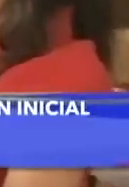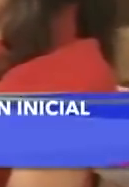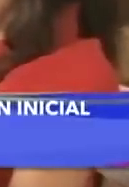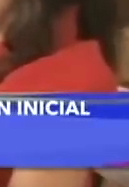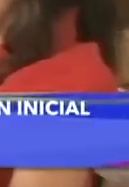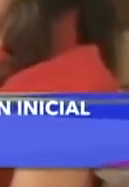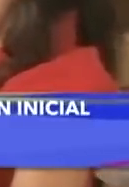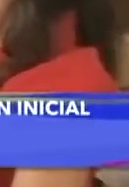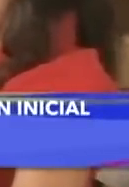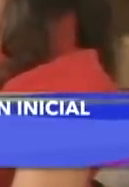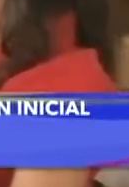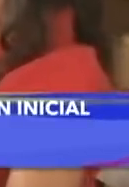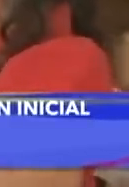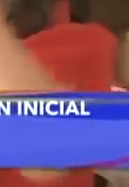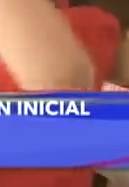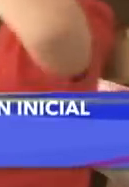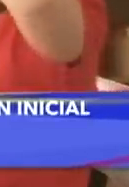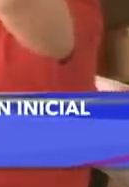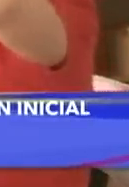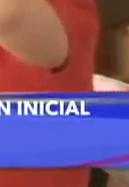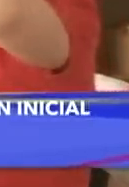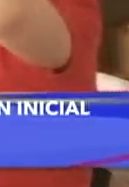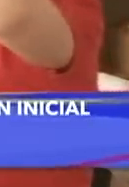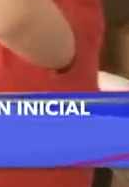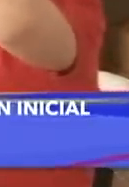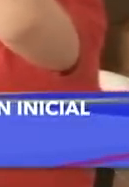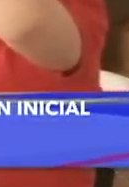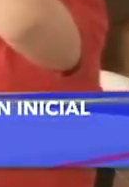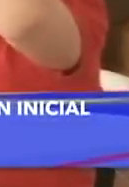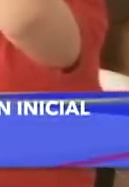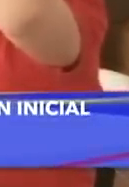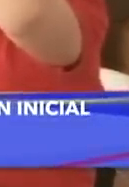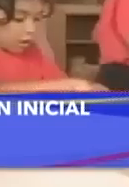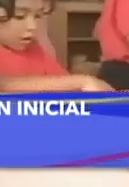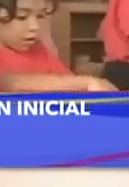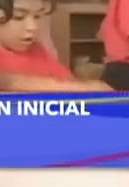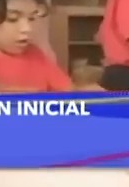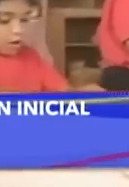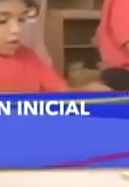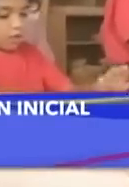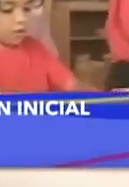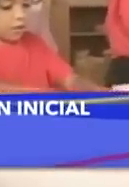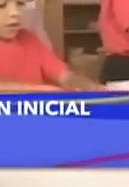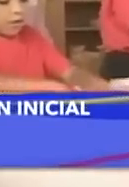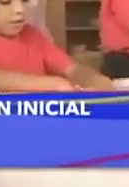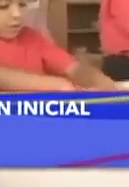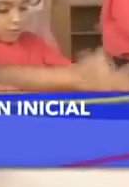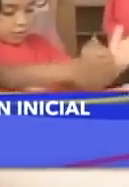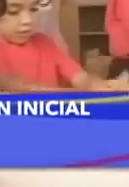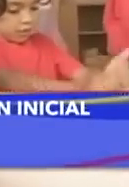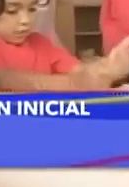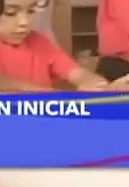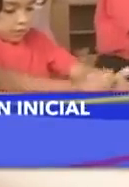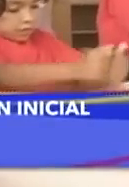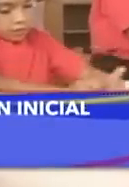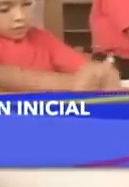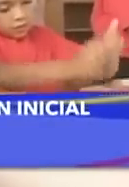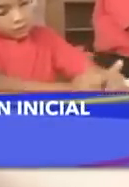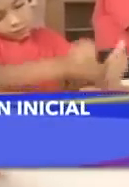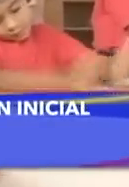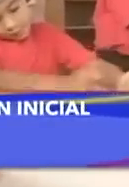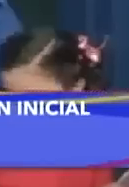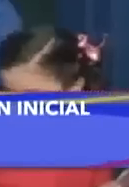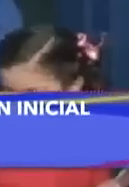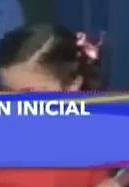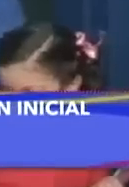que este maravilloso centro inicial esté totalmente operativo con estos niños maravillosos estas niñas maravillosas que